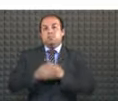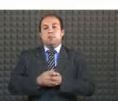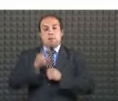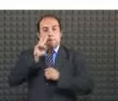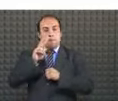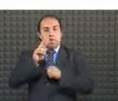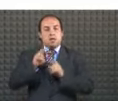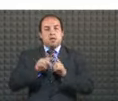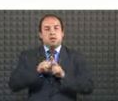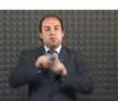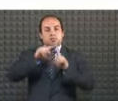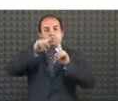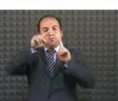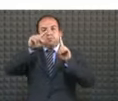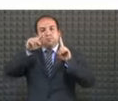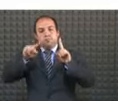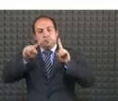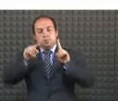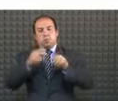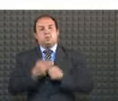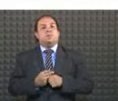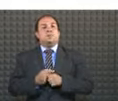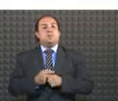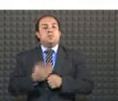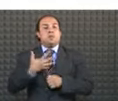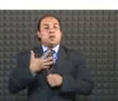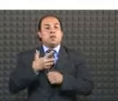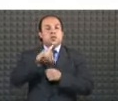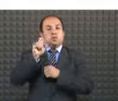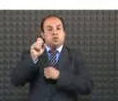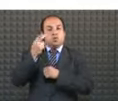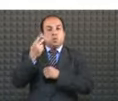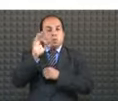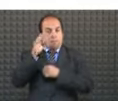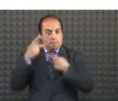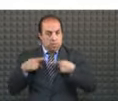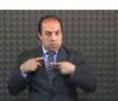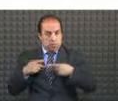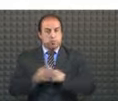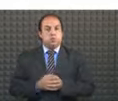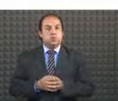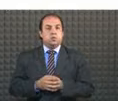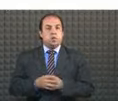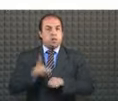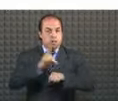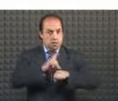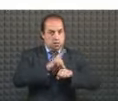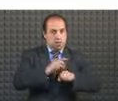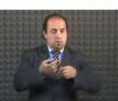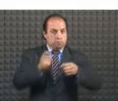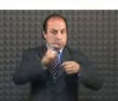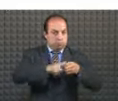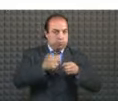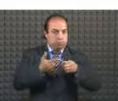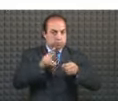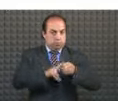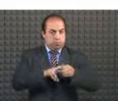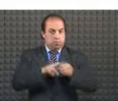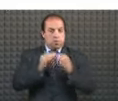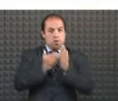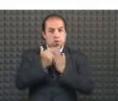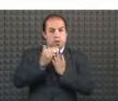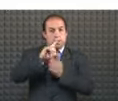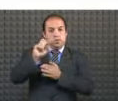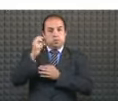de la velocidad de la ocupación hospitalaria. Pasamos de un máximo de 125 personas adicionales día con día, es decir, que la ocupación hospitalaria subía a